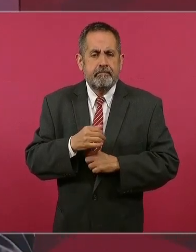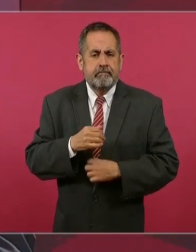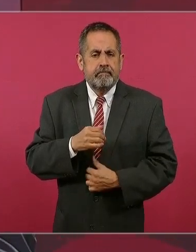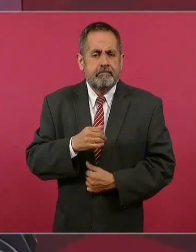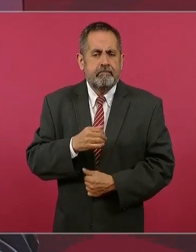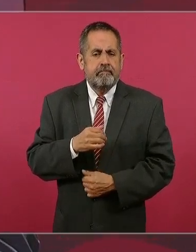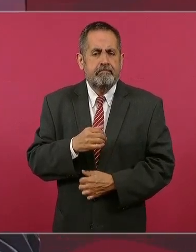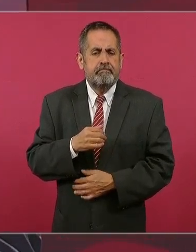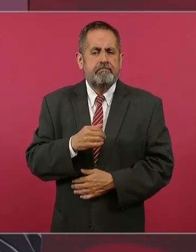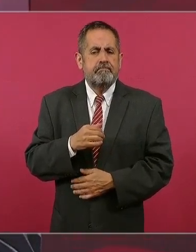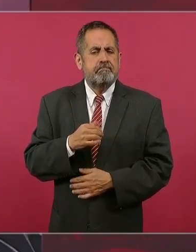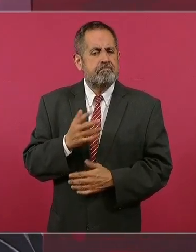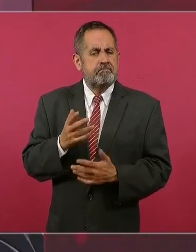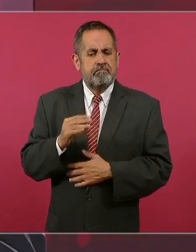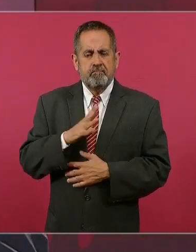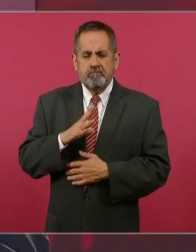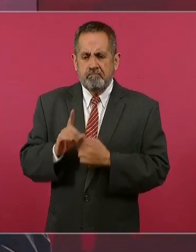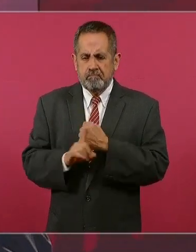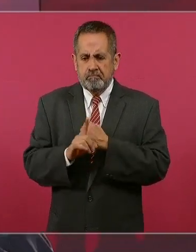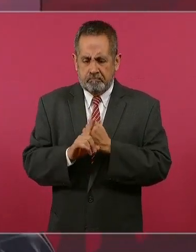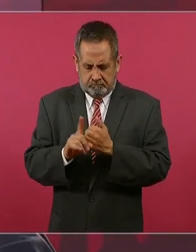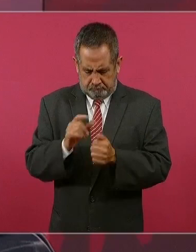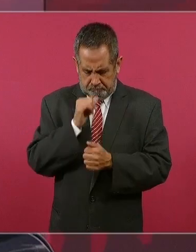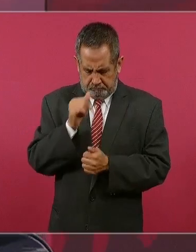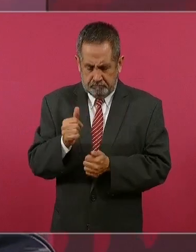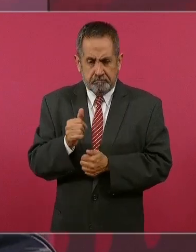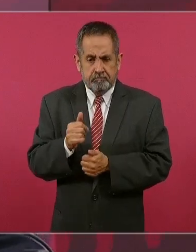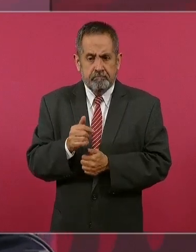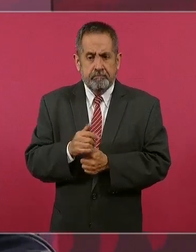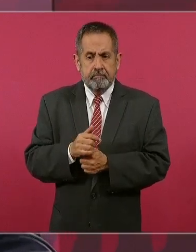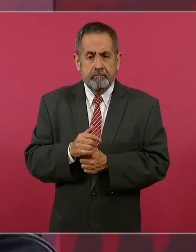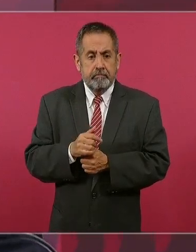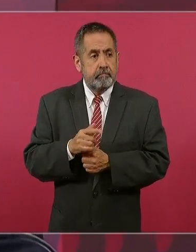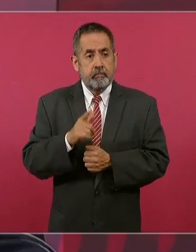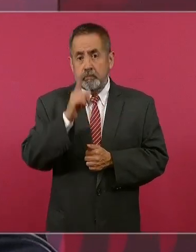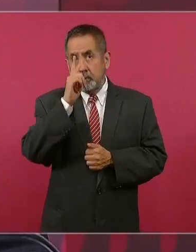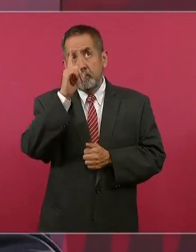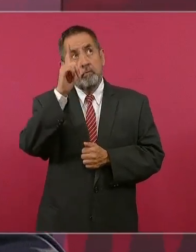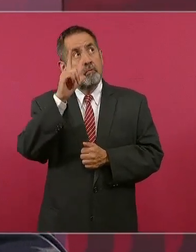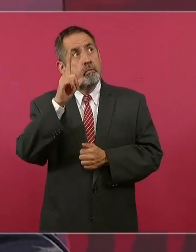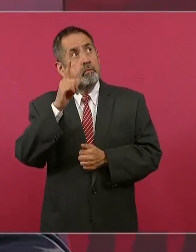no hay ningún problema, no ha aumentado el precio de la luz.